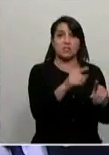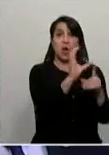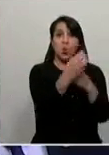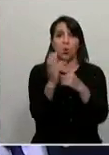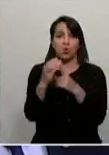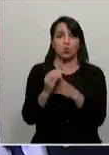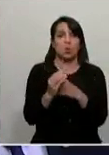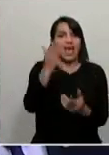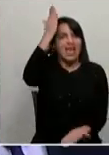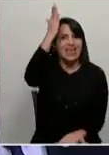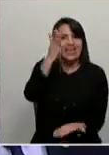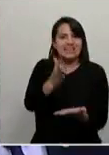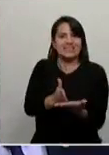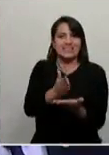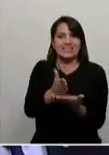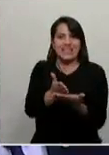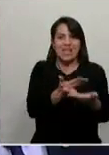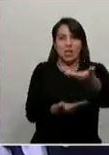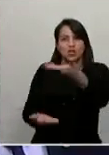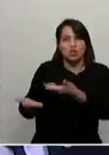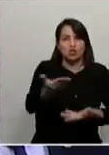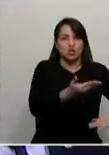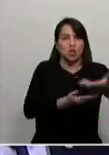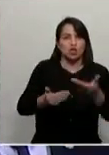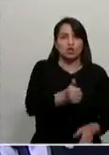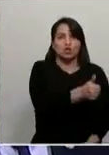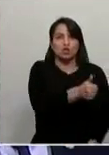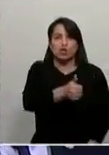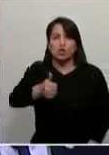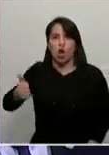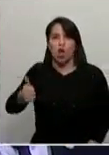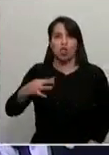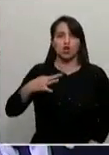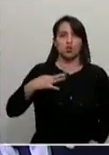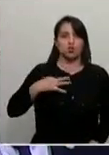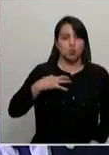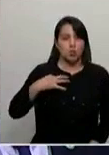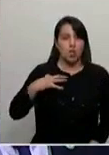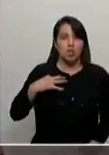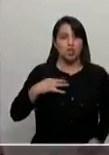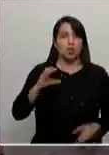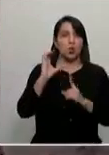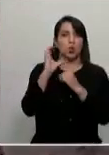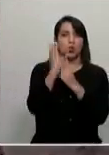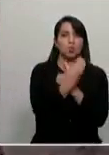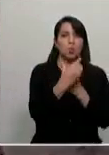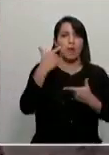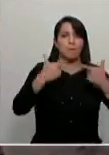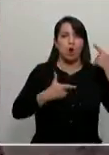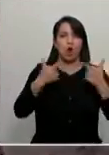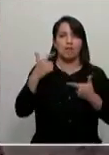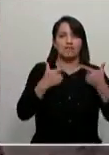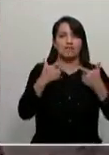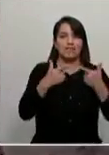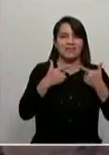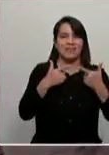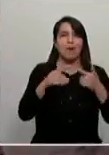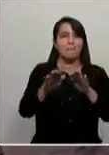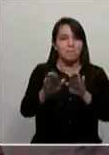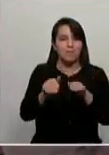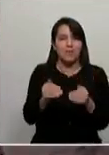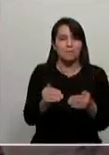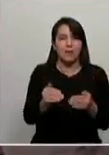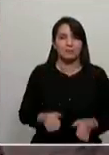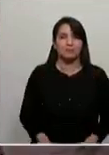sesión número 104 de la Convención Constitucional, entregando precisamente lo que es este borrador del